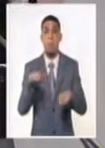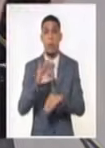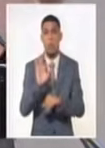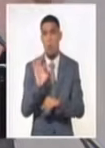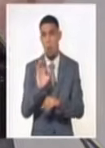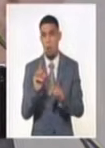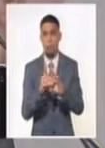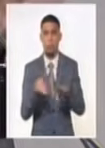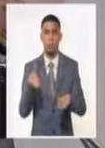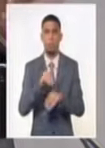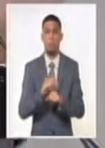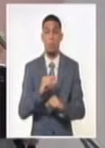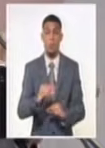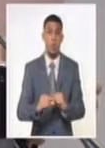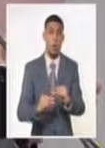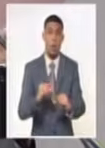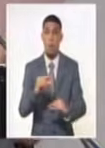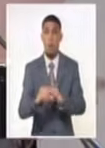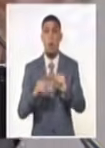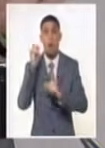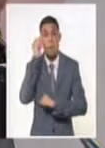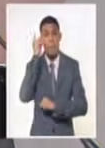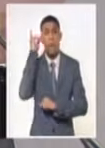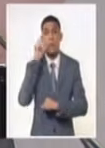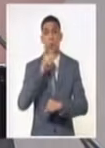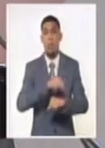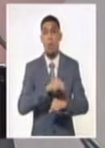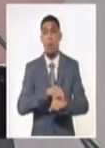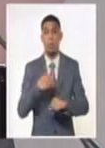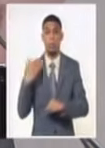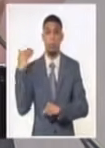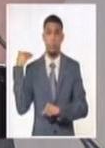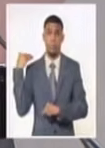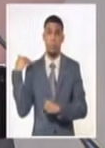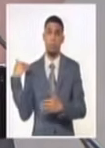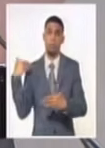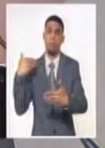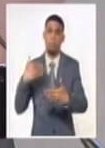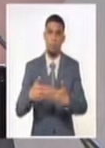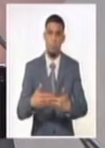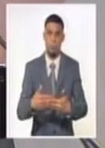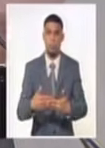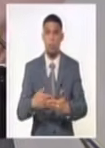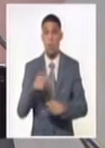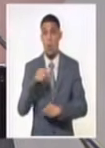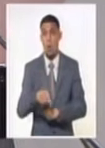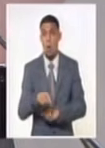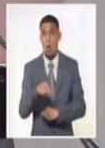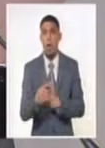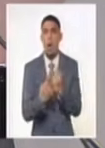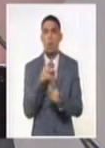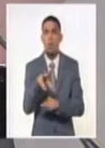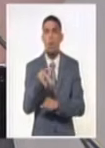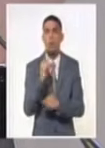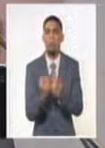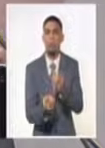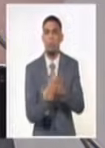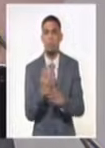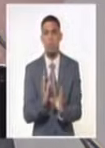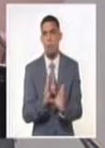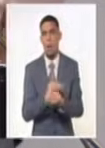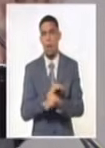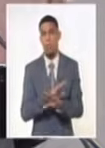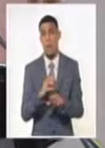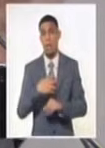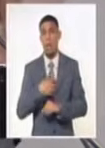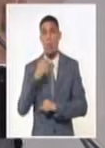fue incorporando la experiencia de aquel momento en nuestro marco regulatorio y hoy no tenemos que crear nada nuevo, como mencionaba la ministra. No hay nada, hasta